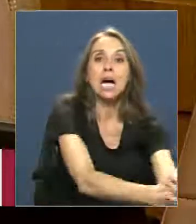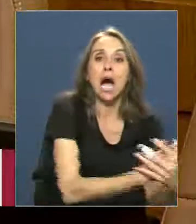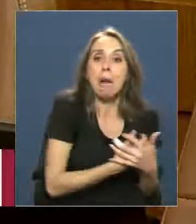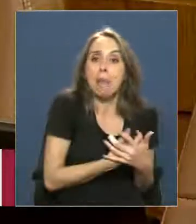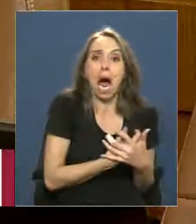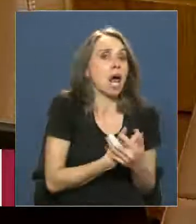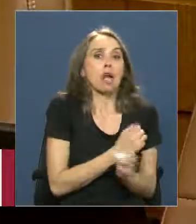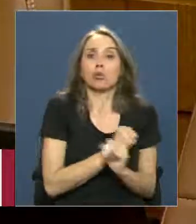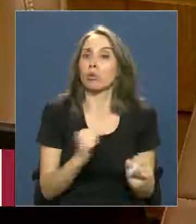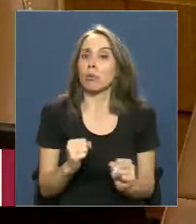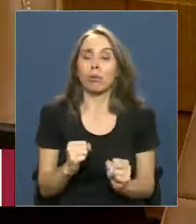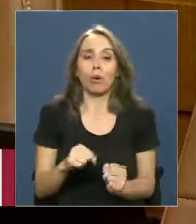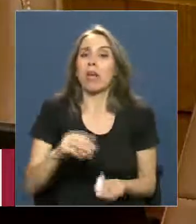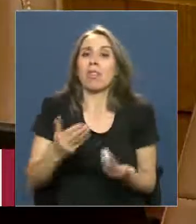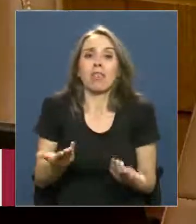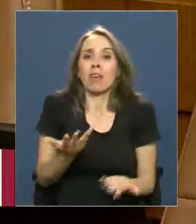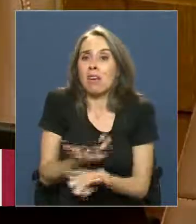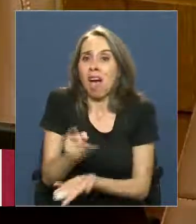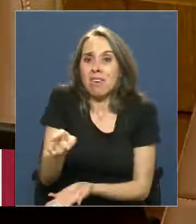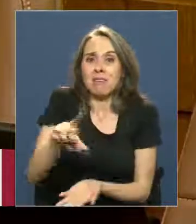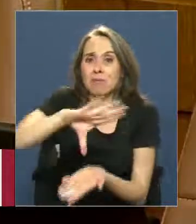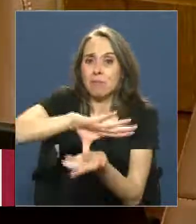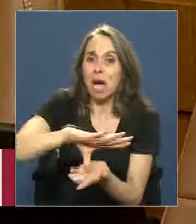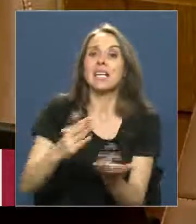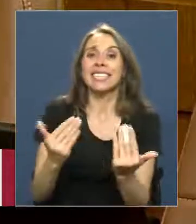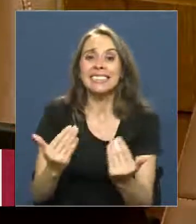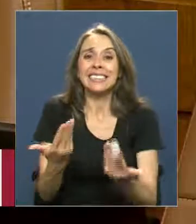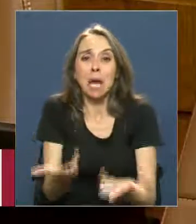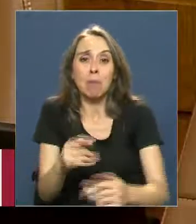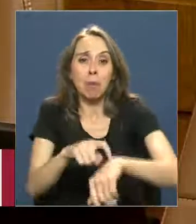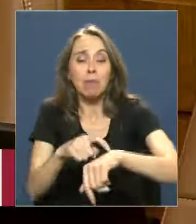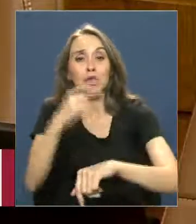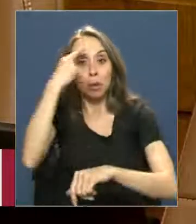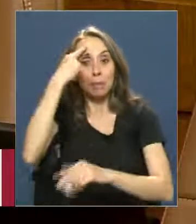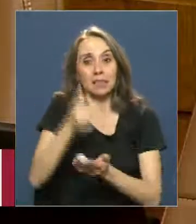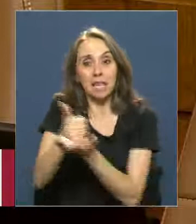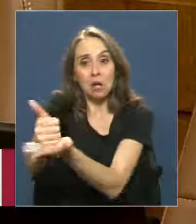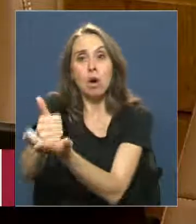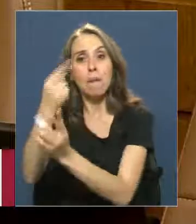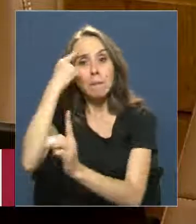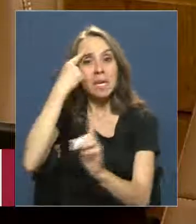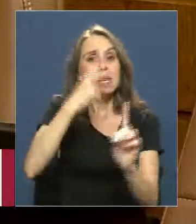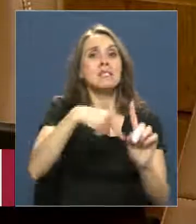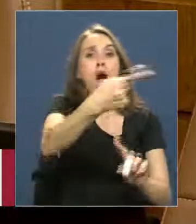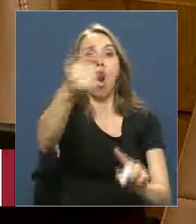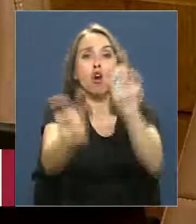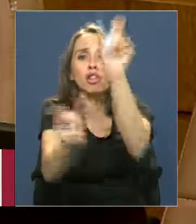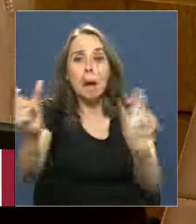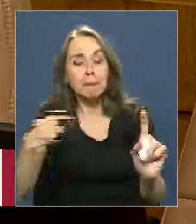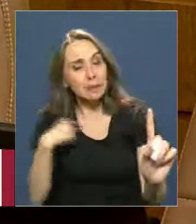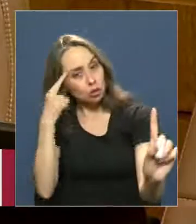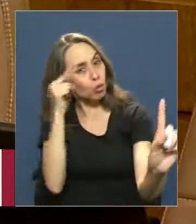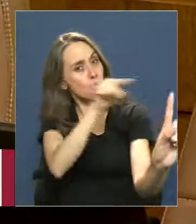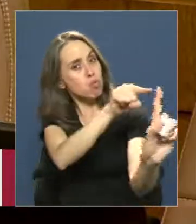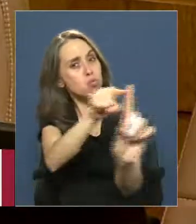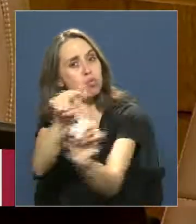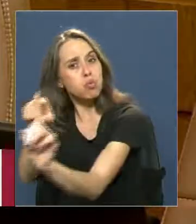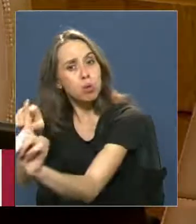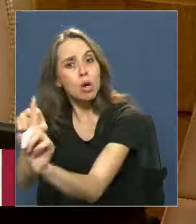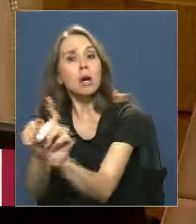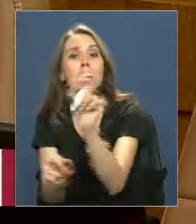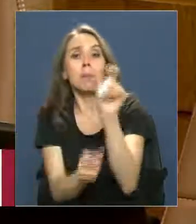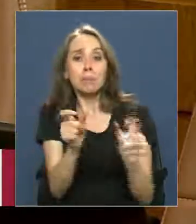momento en que se requiere solidaridad, en que pensemos los unos en los otros, los demás, y es el momento en el que tienen